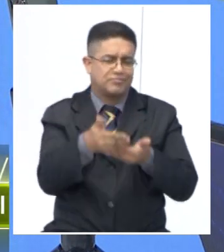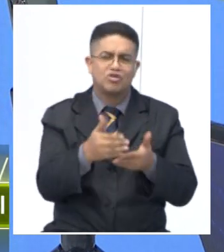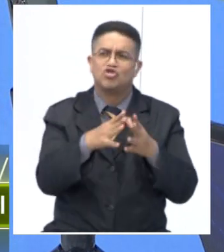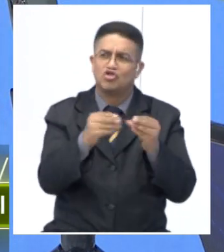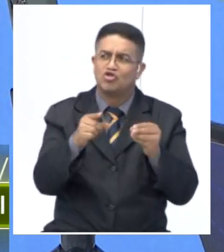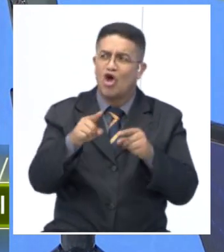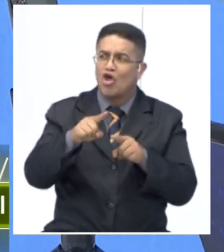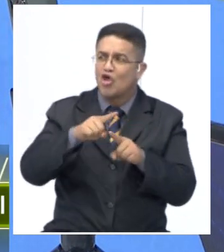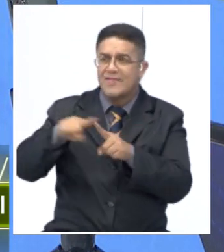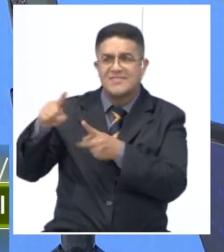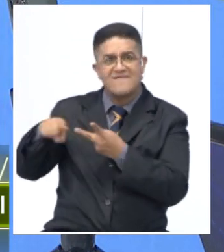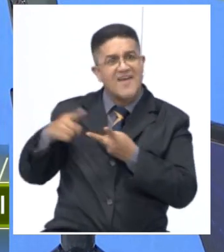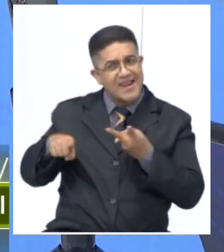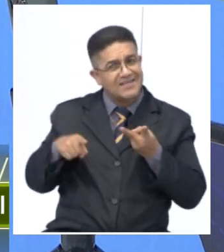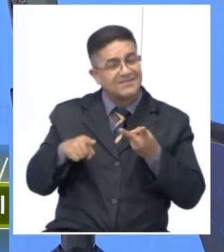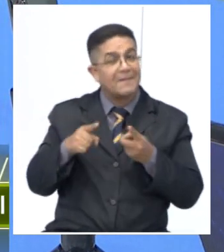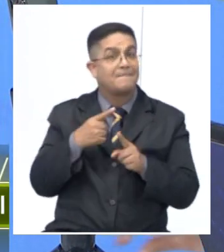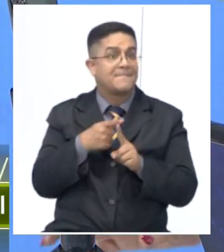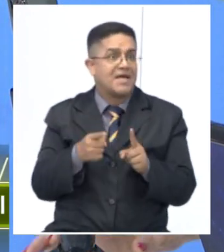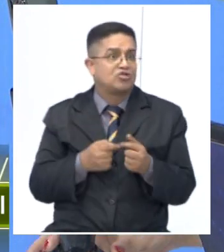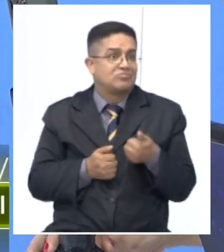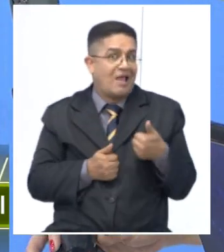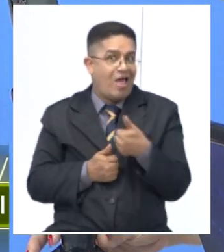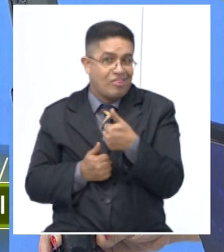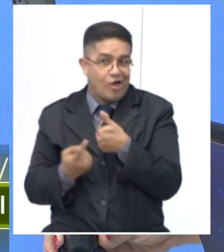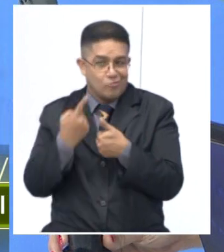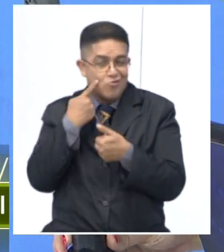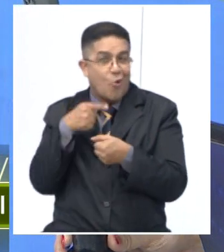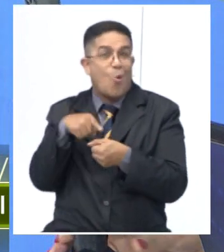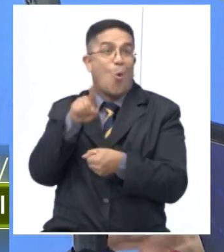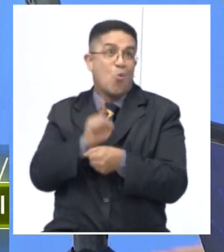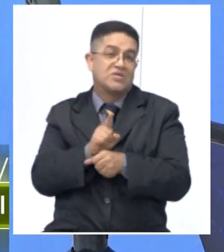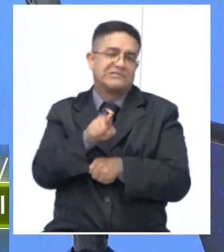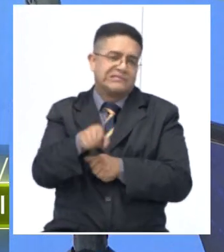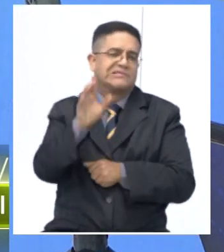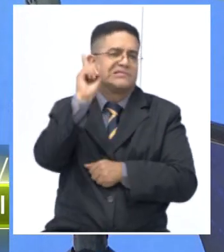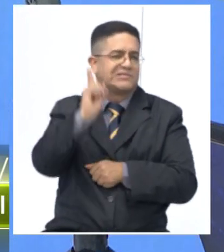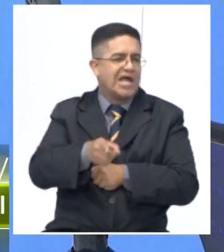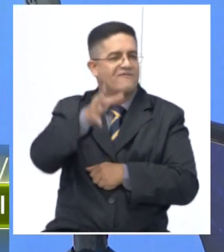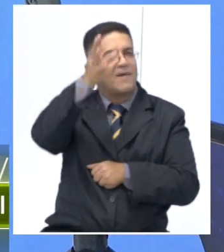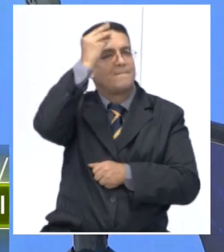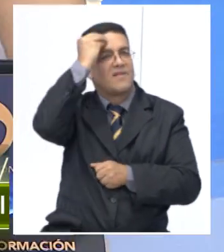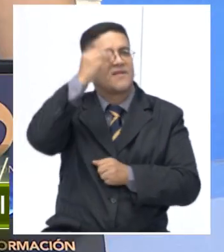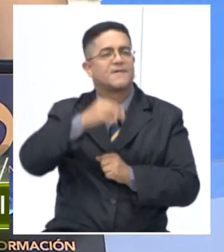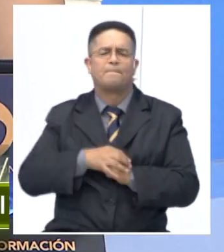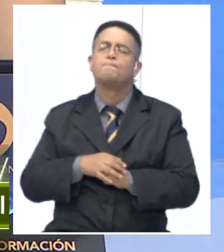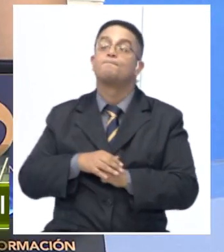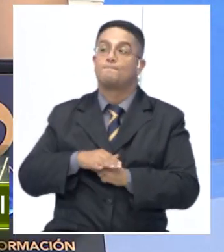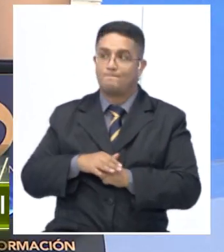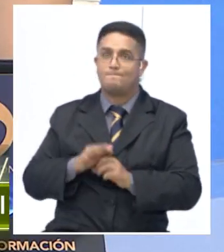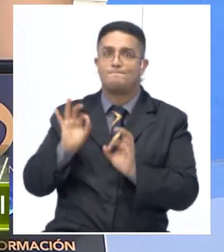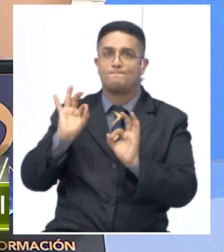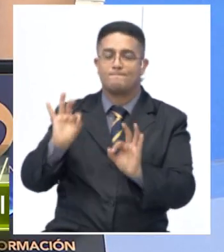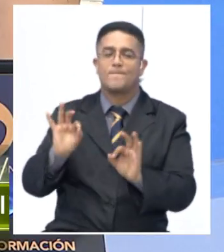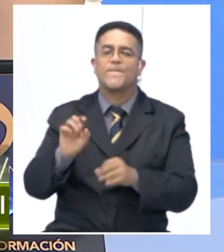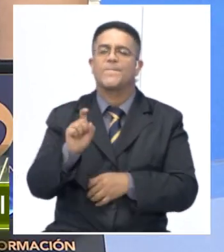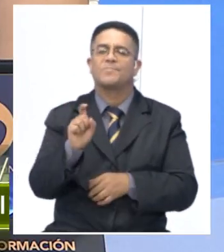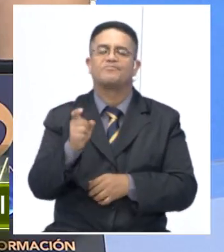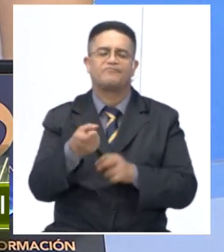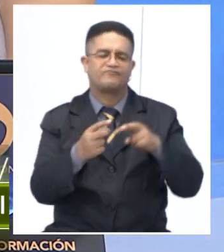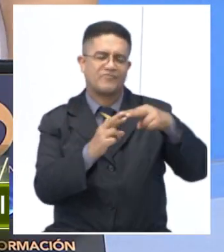pero únicos, y eso es lo que tenemos que aprender. Por supuesto, vamos a hablar sobre este gen